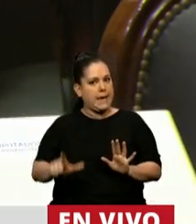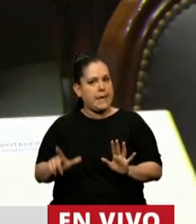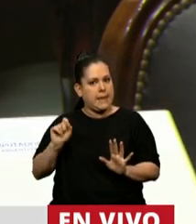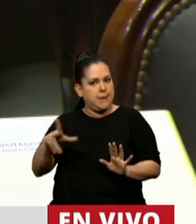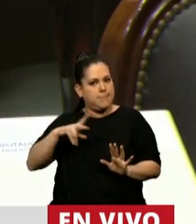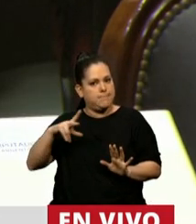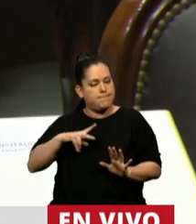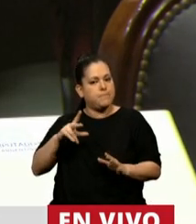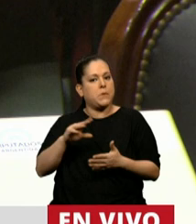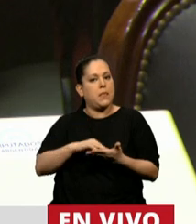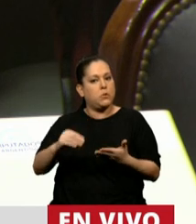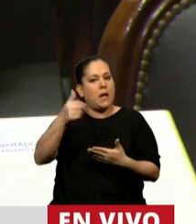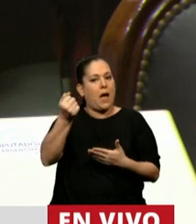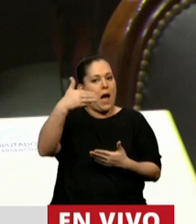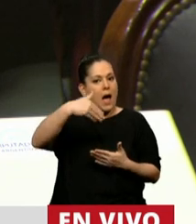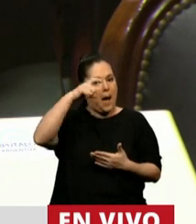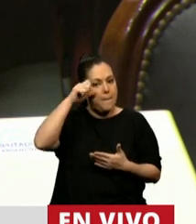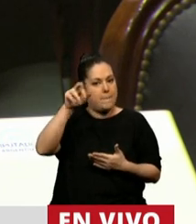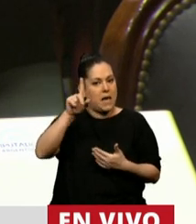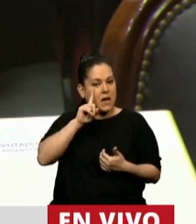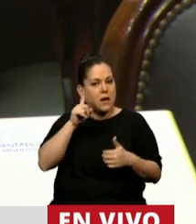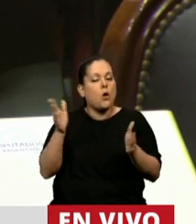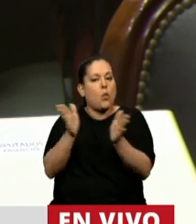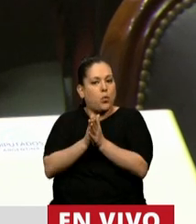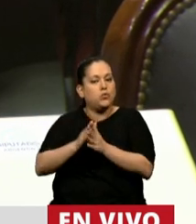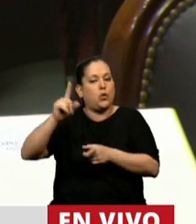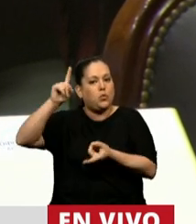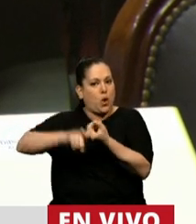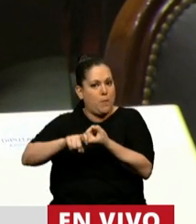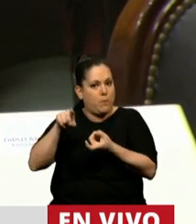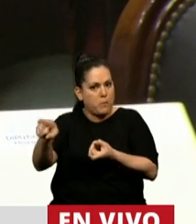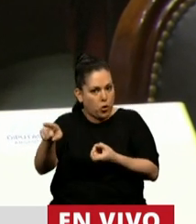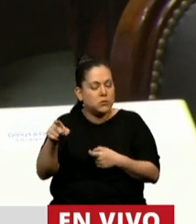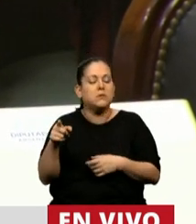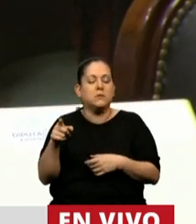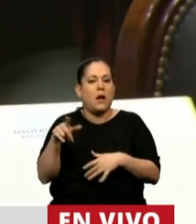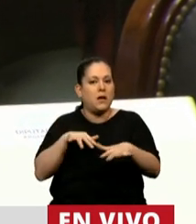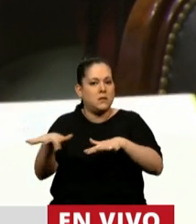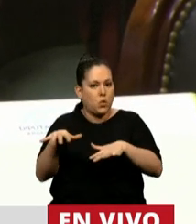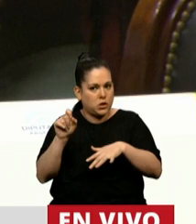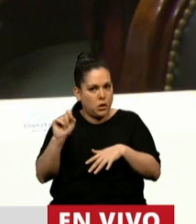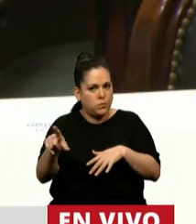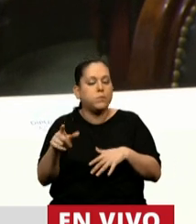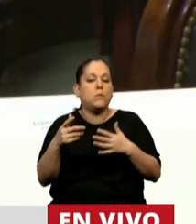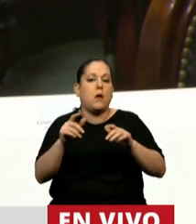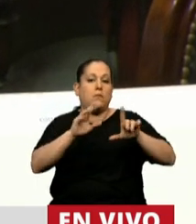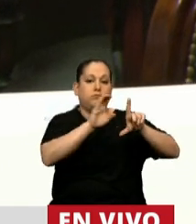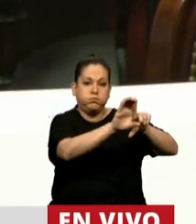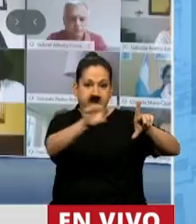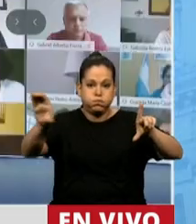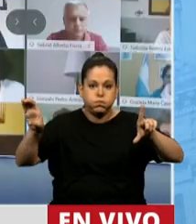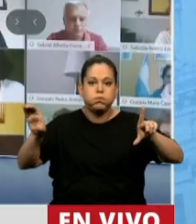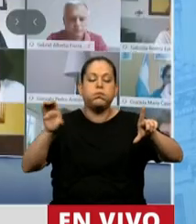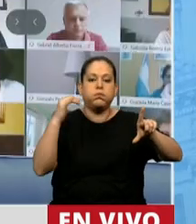diputado ameri con su pareja que fue puesta en el sistema